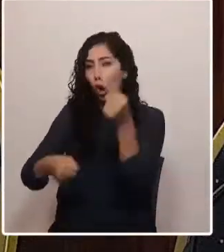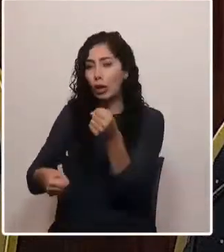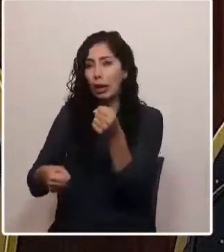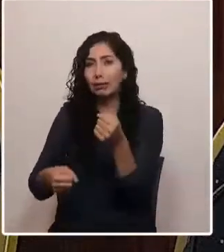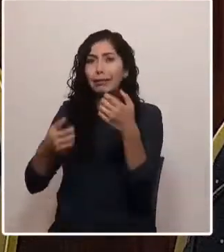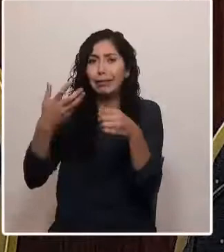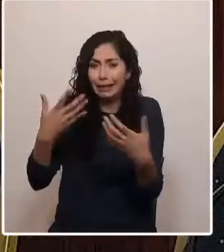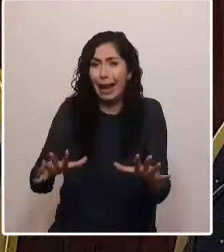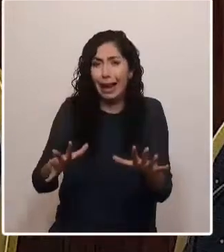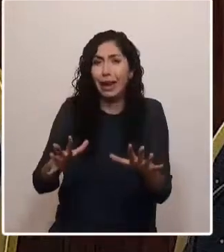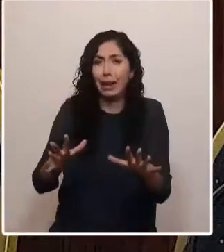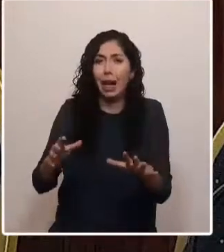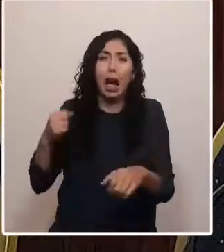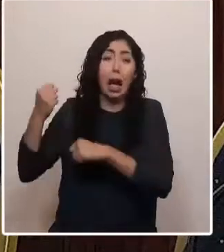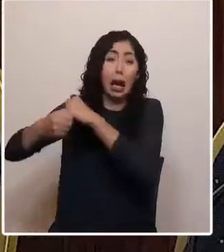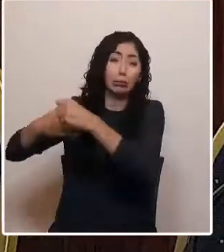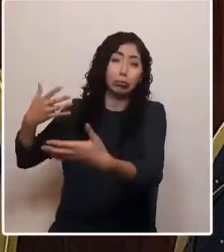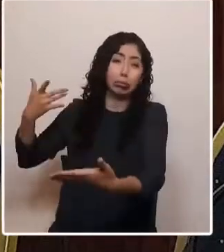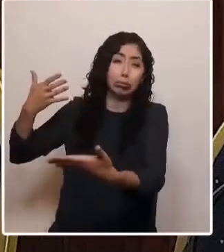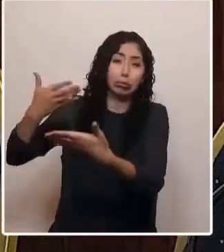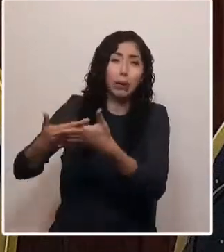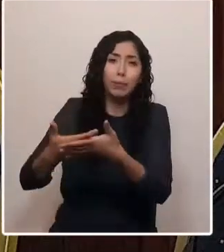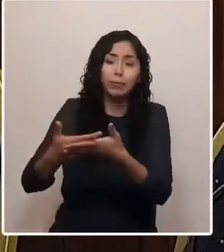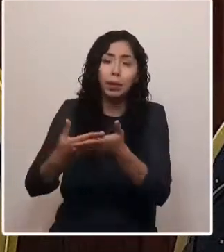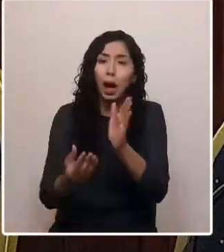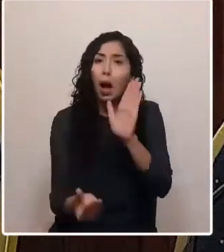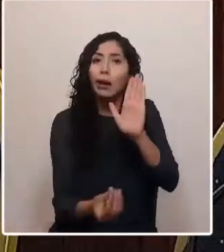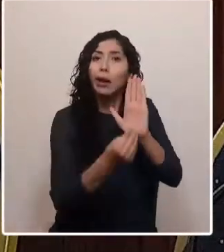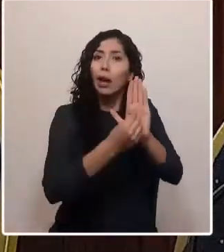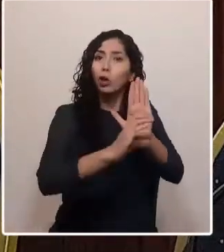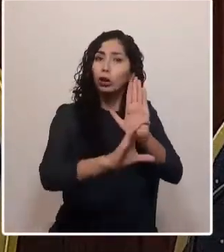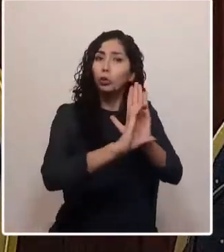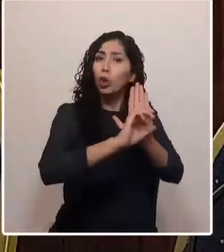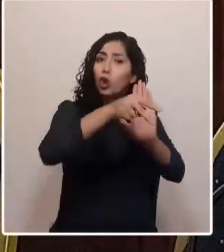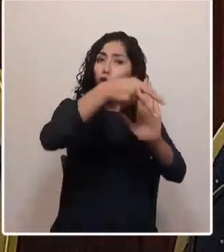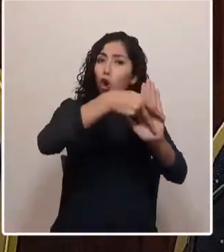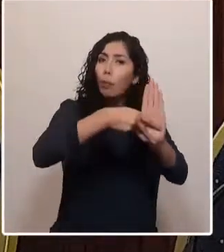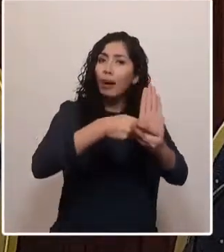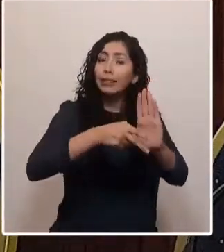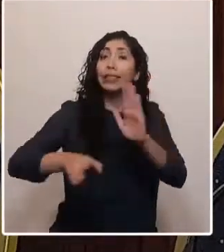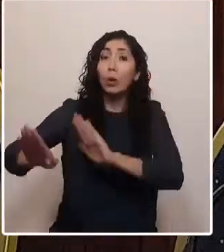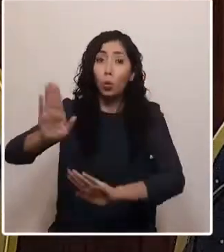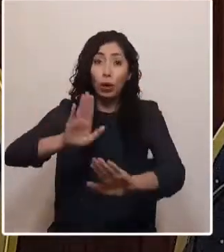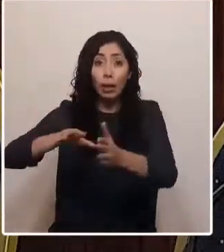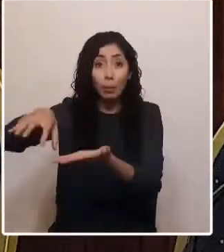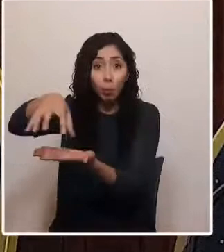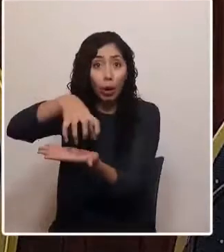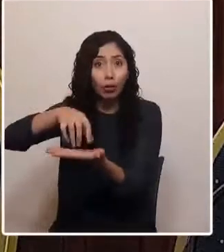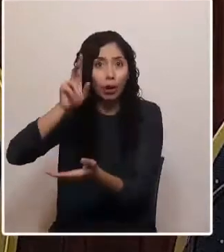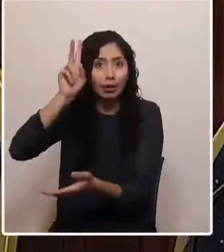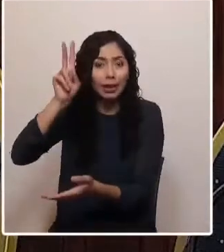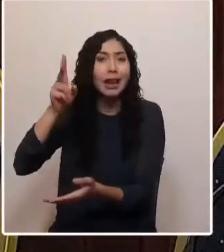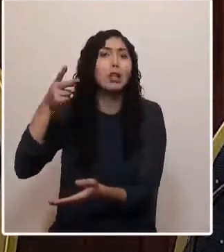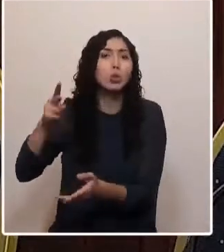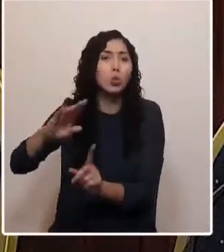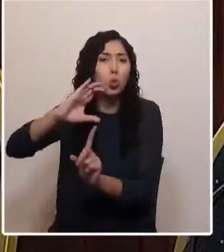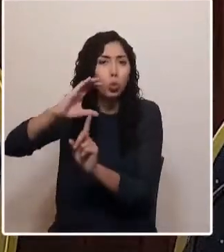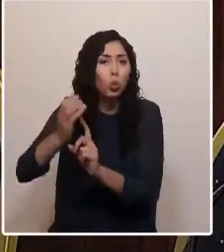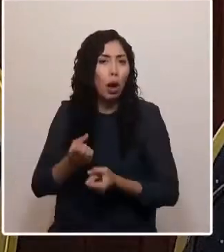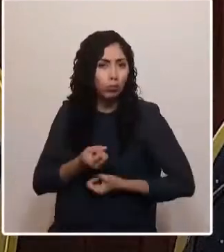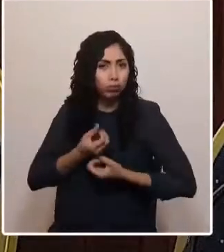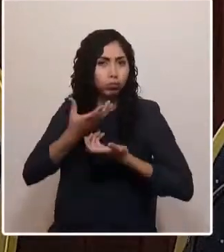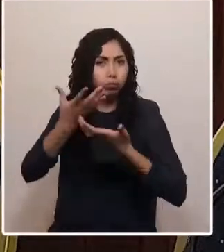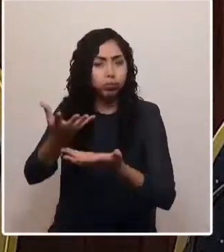curso. Dejar en la Constitución normas que protejan a los pueblos indígenas respecto a sus expresiones culturales, manifestaciones